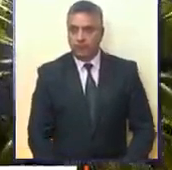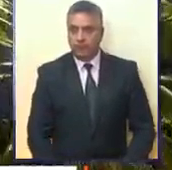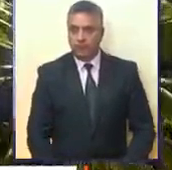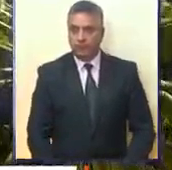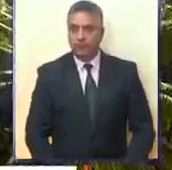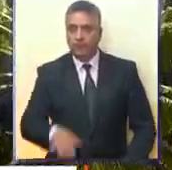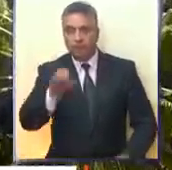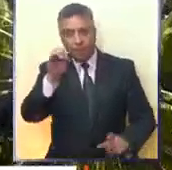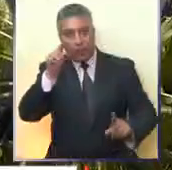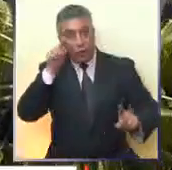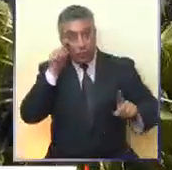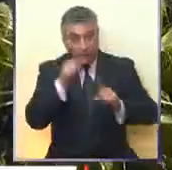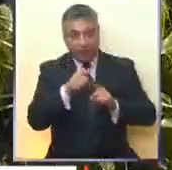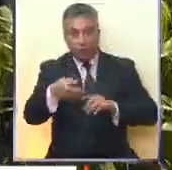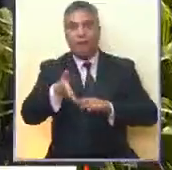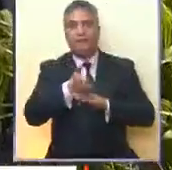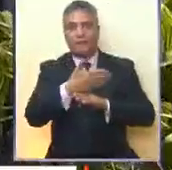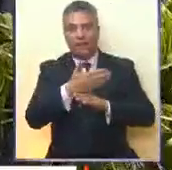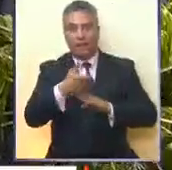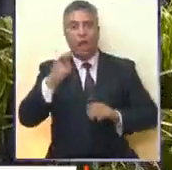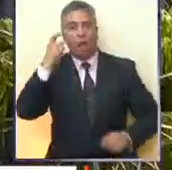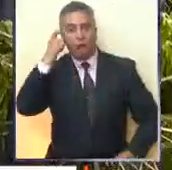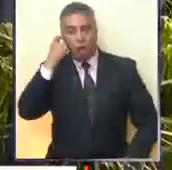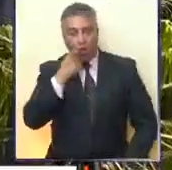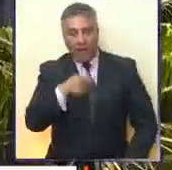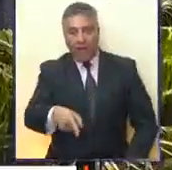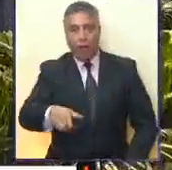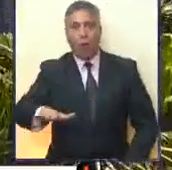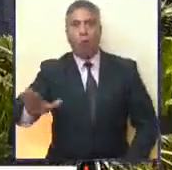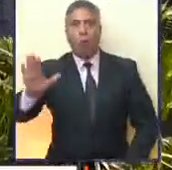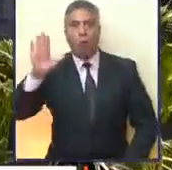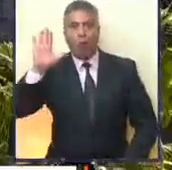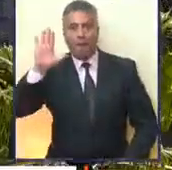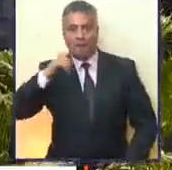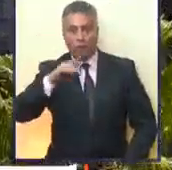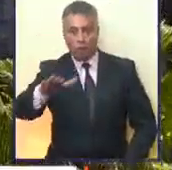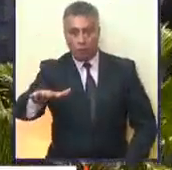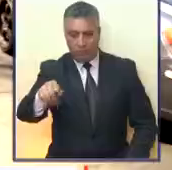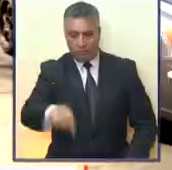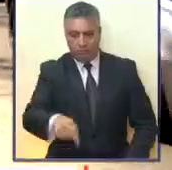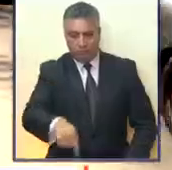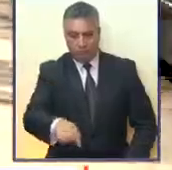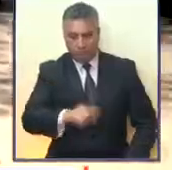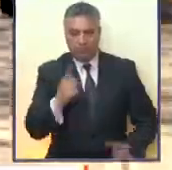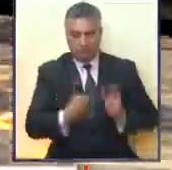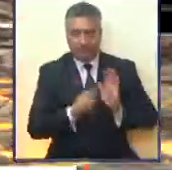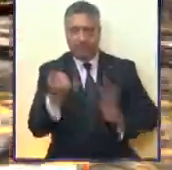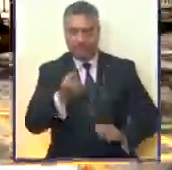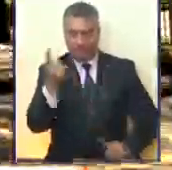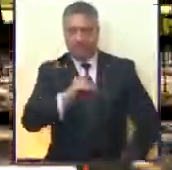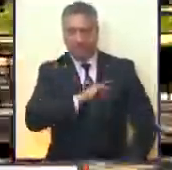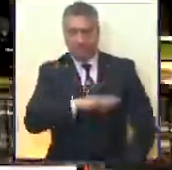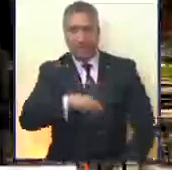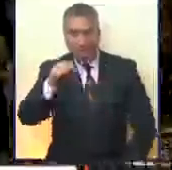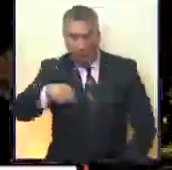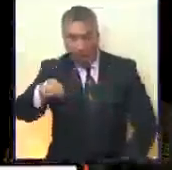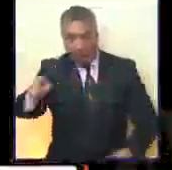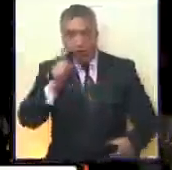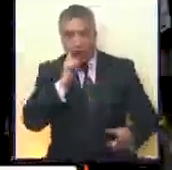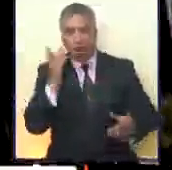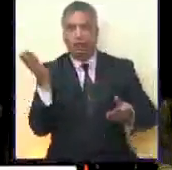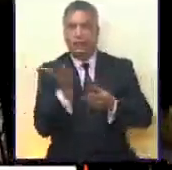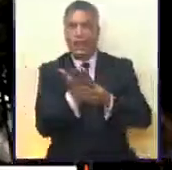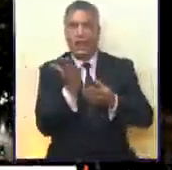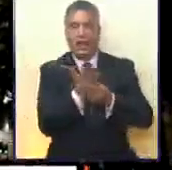El objetivo es sacar la bandera donde O'Higgins juró la independencia de Chile, desde el edificio donde hoy está el Archivo Nacional, en